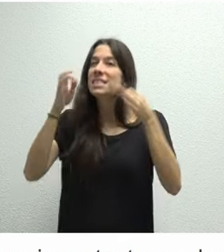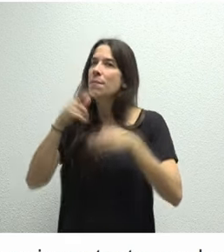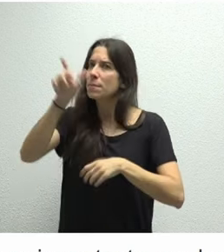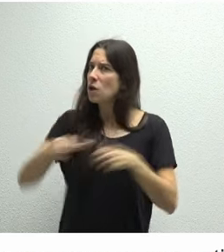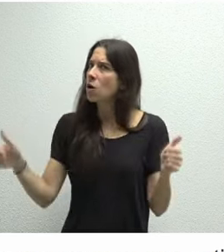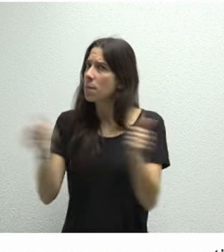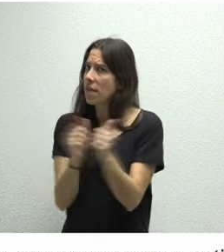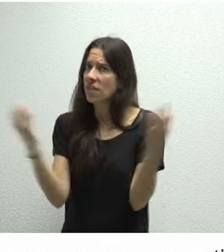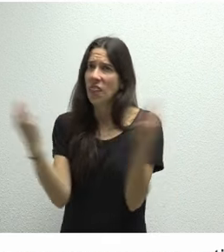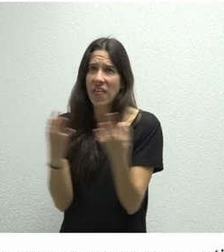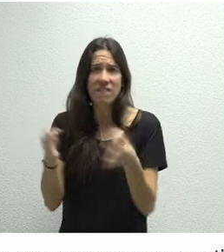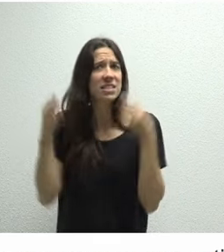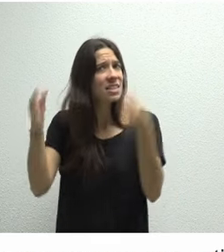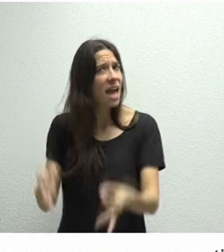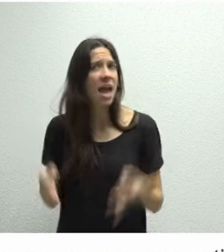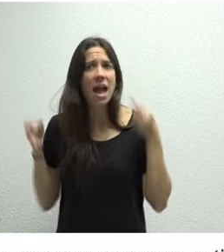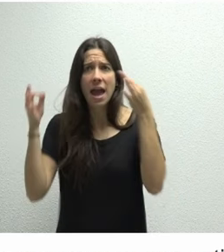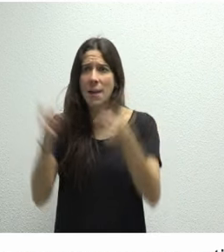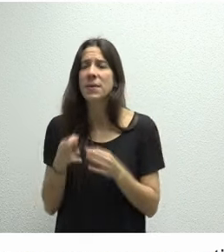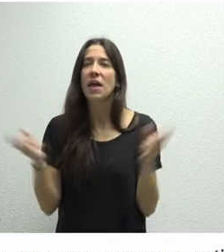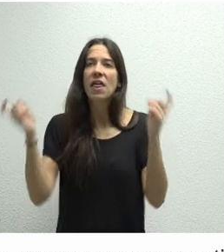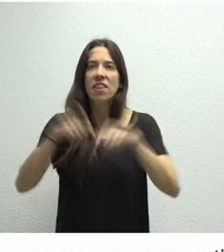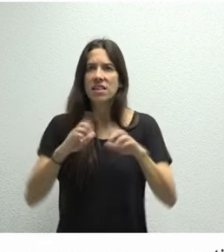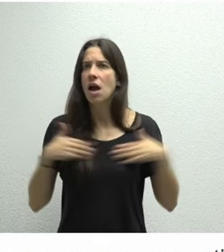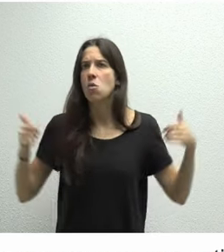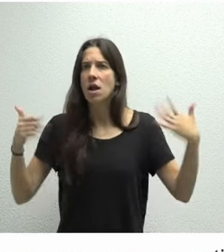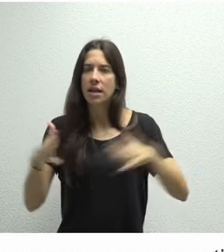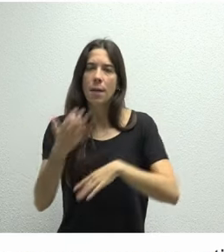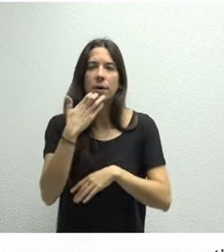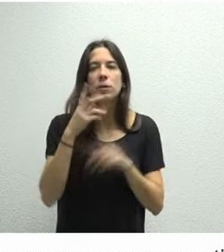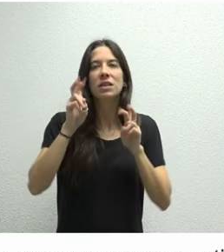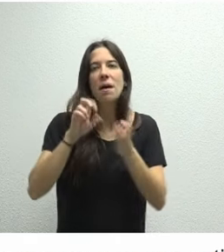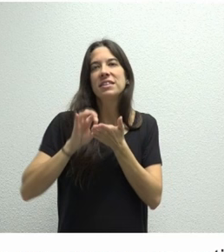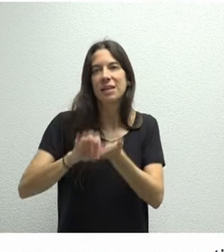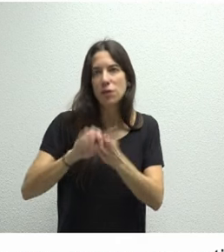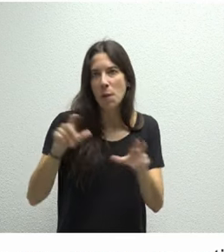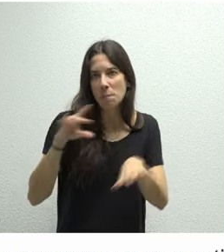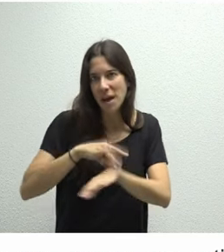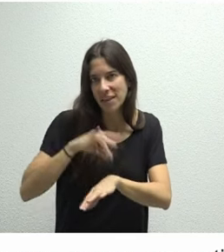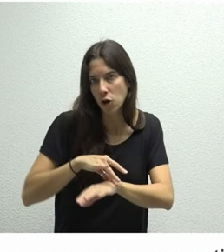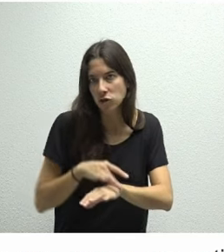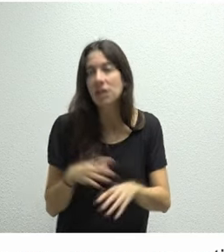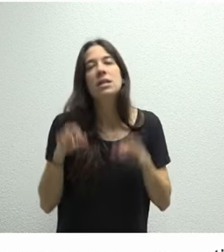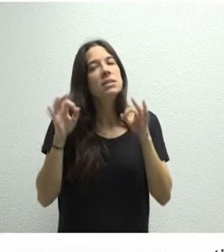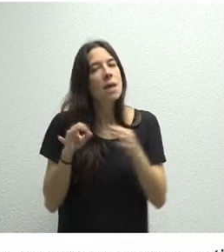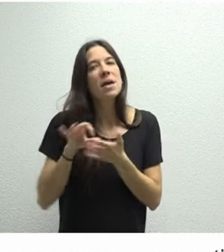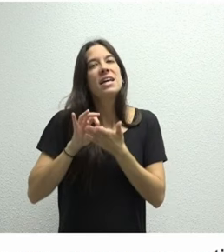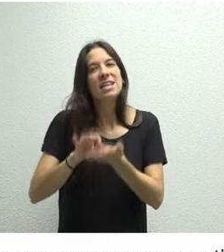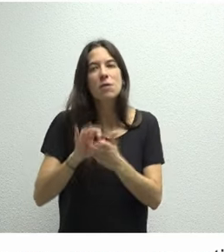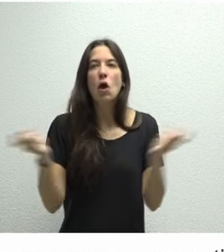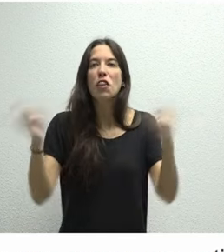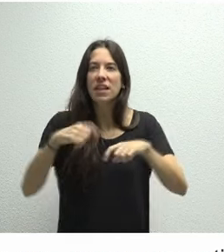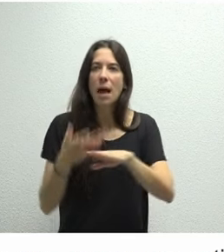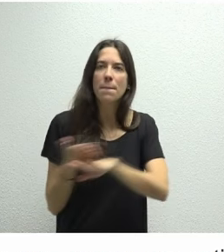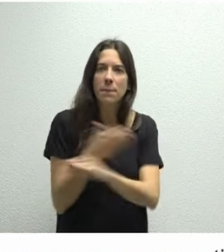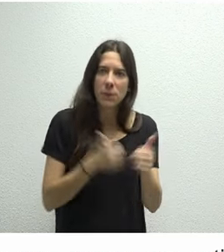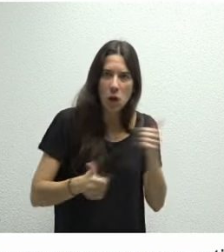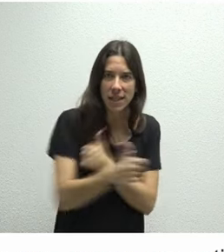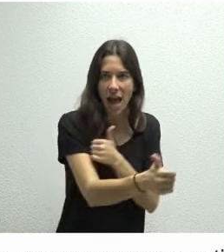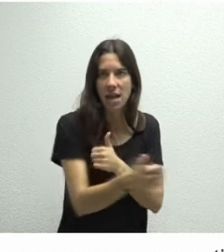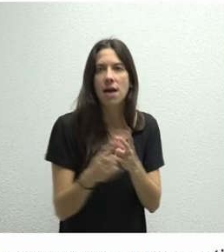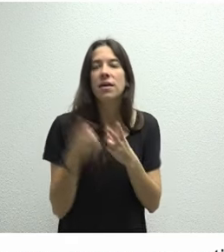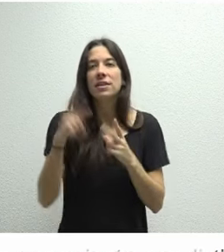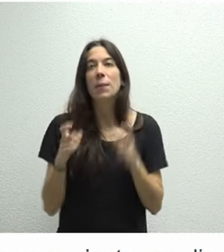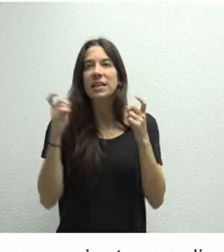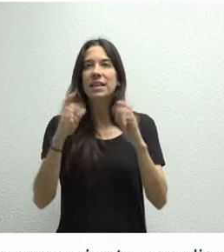acompañante cualquier tipo de cita a nivel de los servicios médico son citas prioritarias se intenta dar consulta o